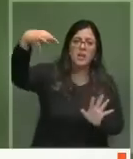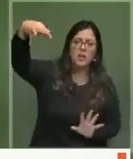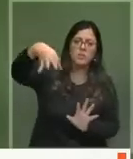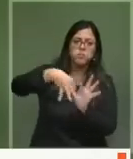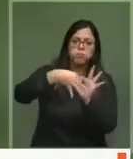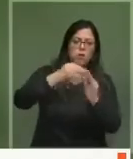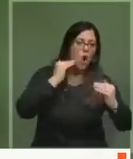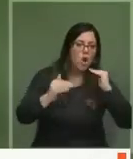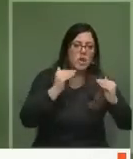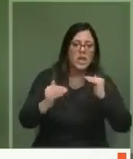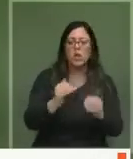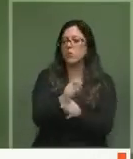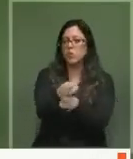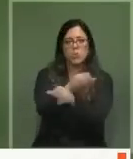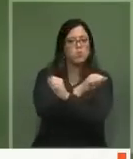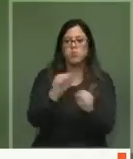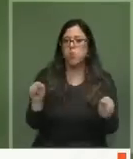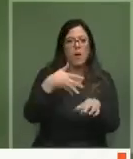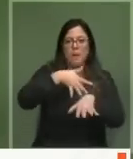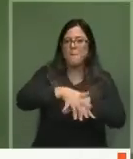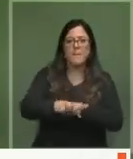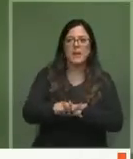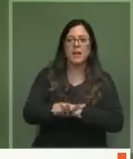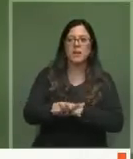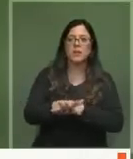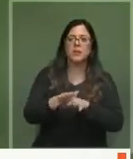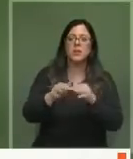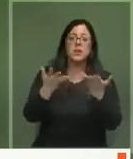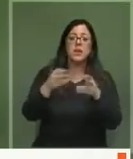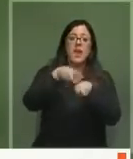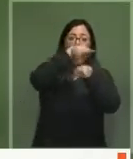Camarote, su tele, ahí estamos de